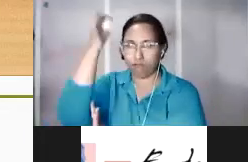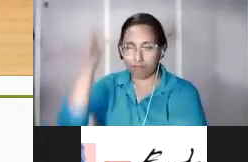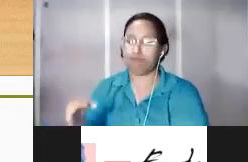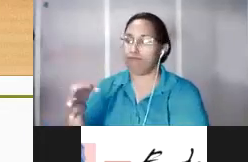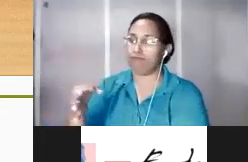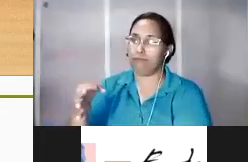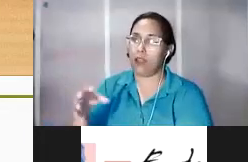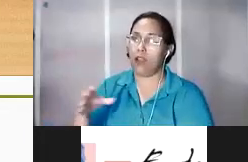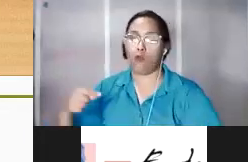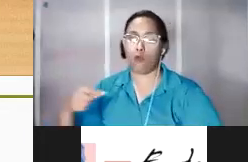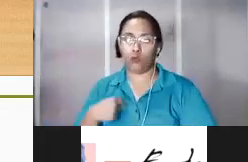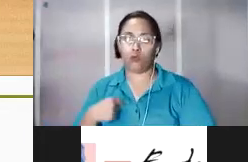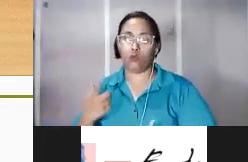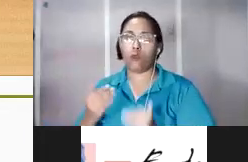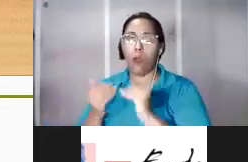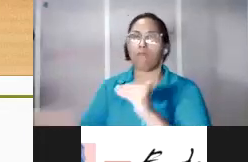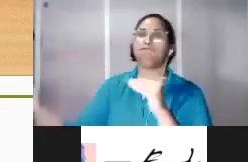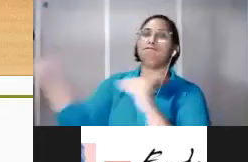soy algo más que la hija de,